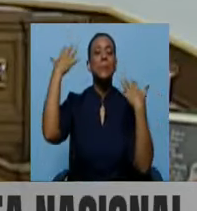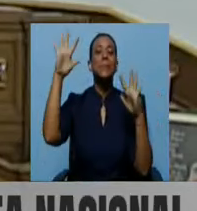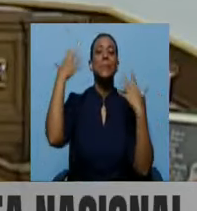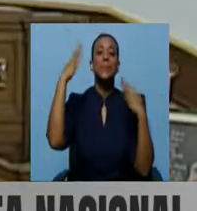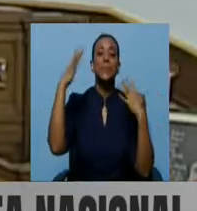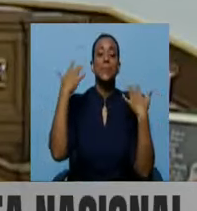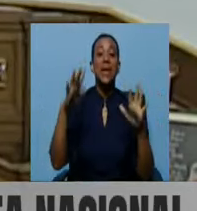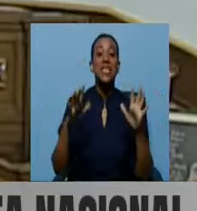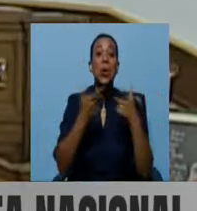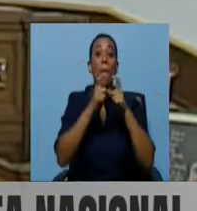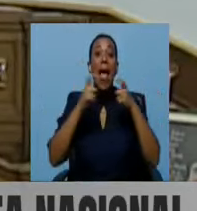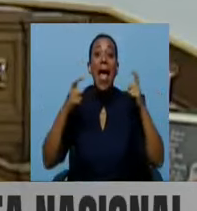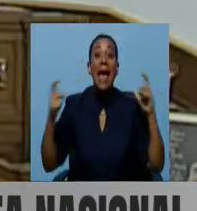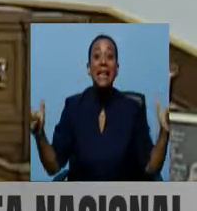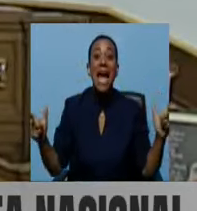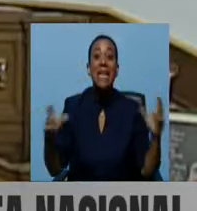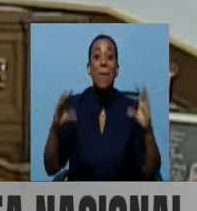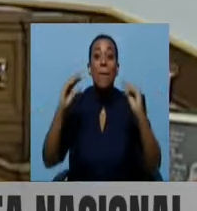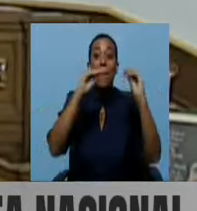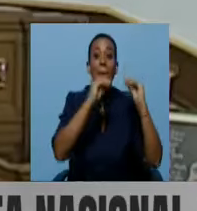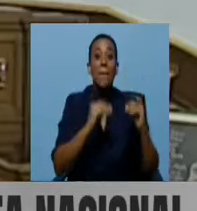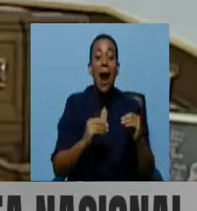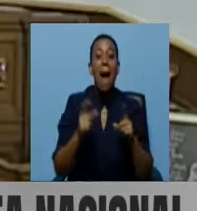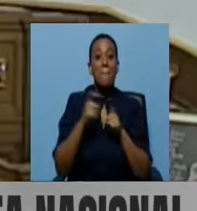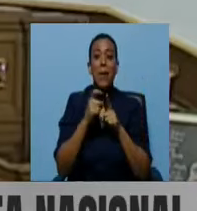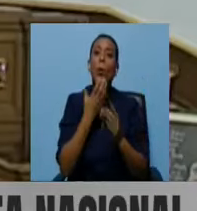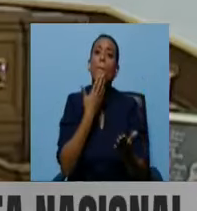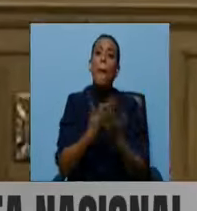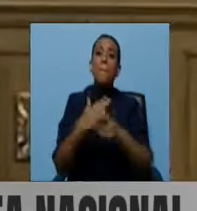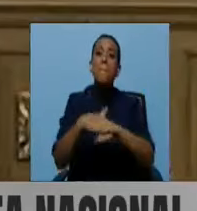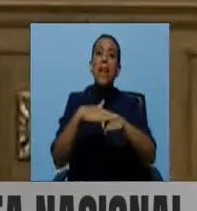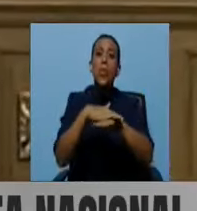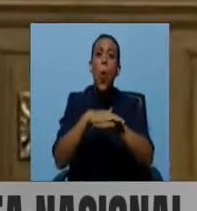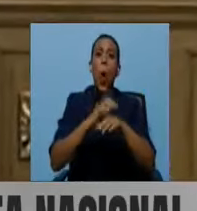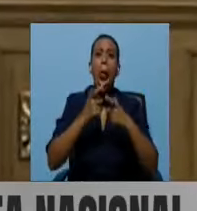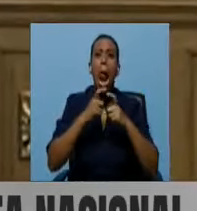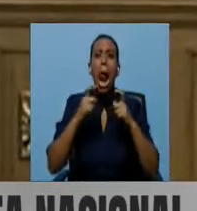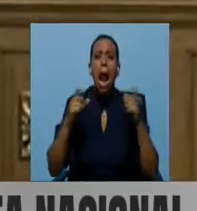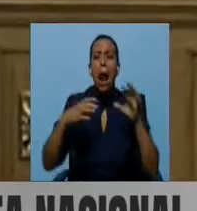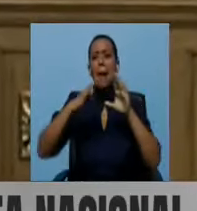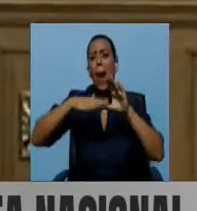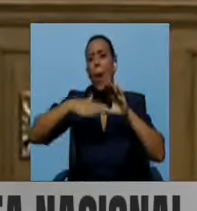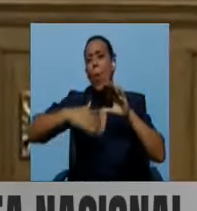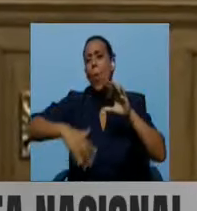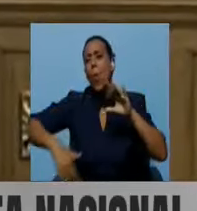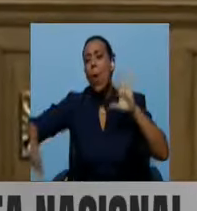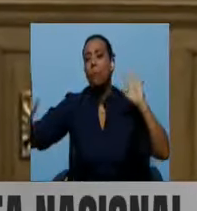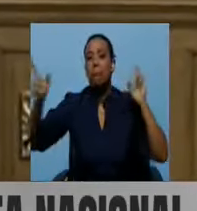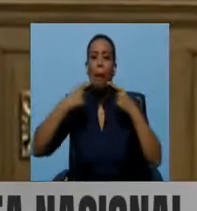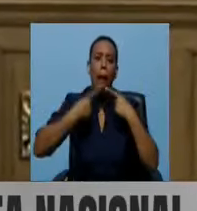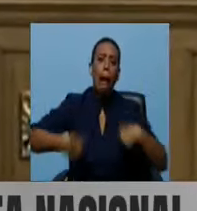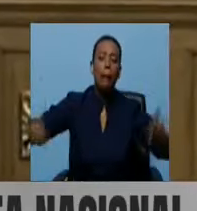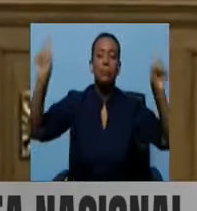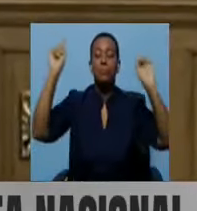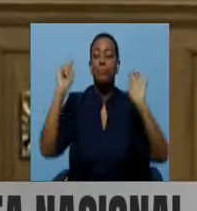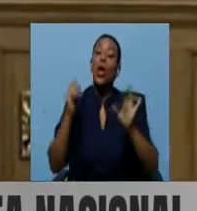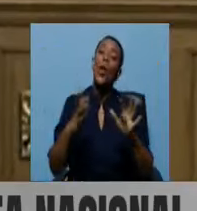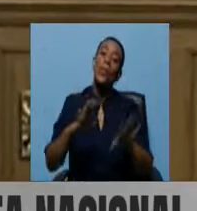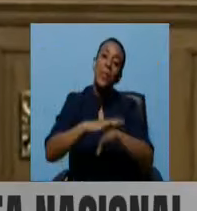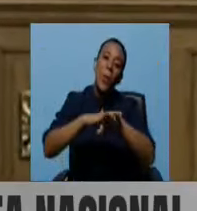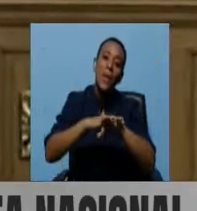Si no, me extiendo y sigo, me ha pasado. He pedido perdón inclusive, diciendo disculpen porque me voy de mambo. Gracias por